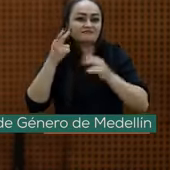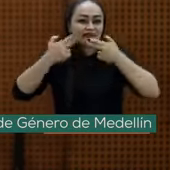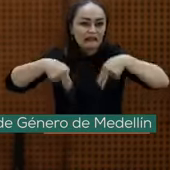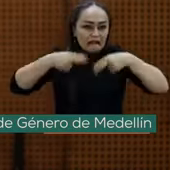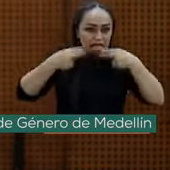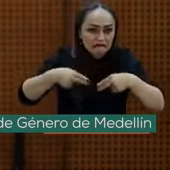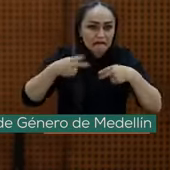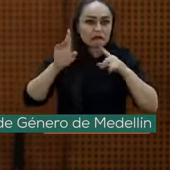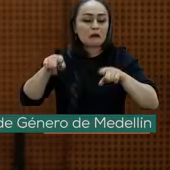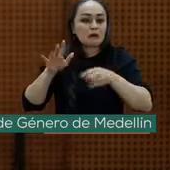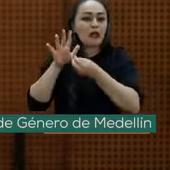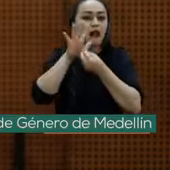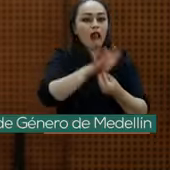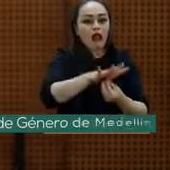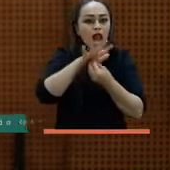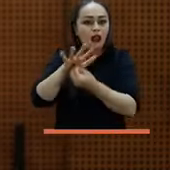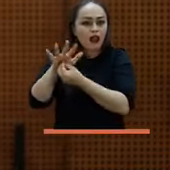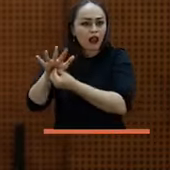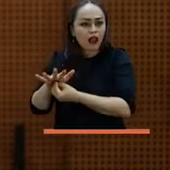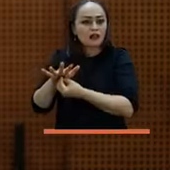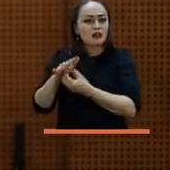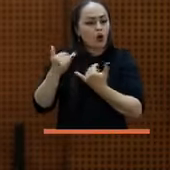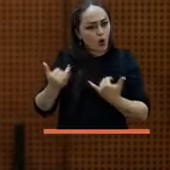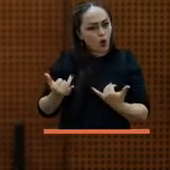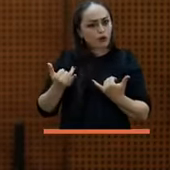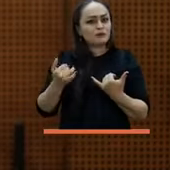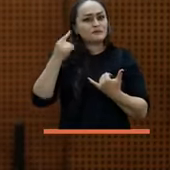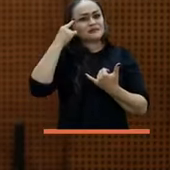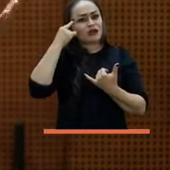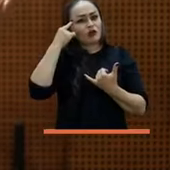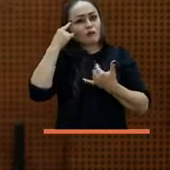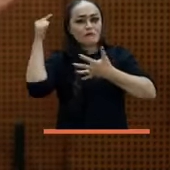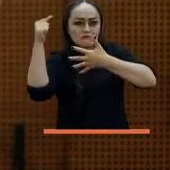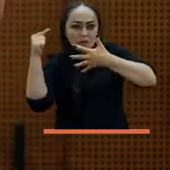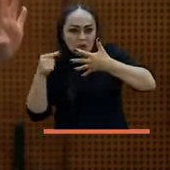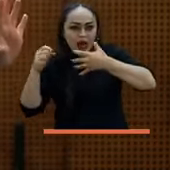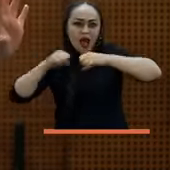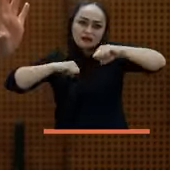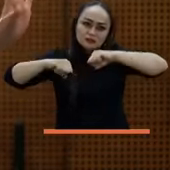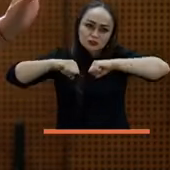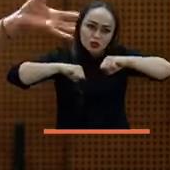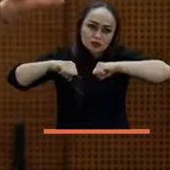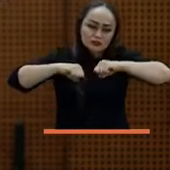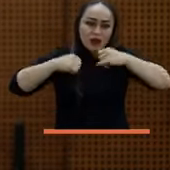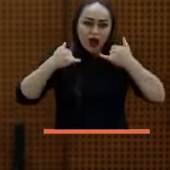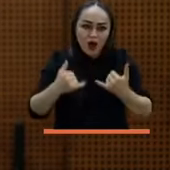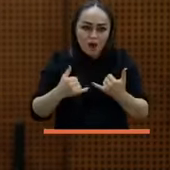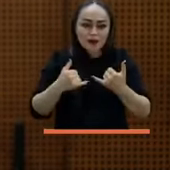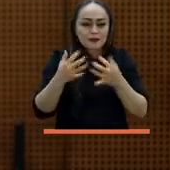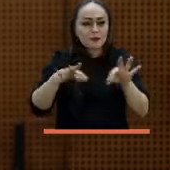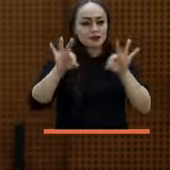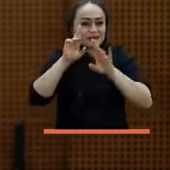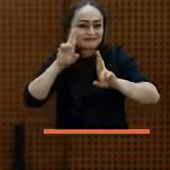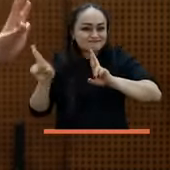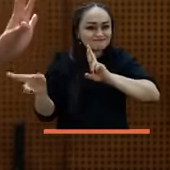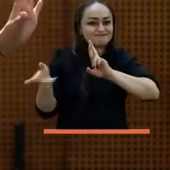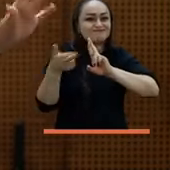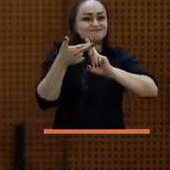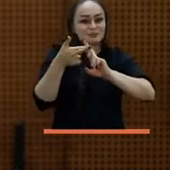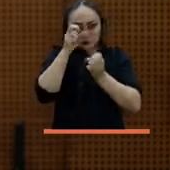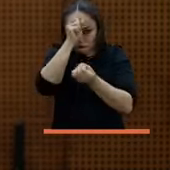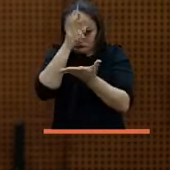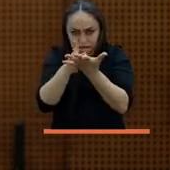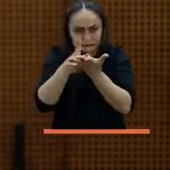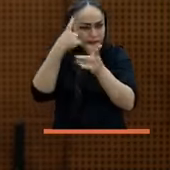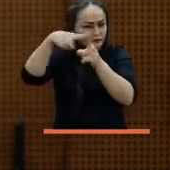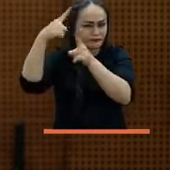y nosotras aprender cómo cada vez nuestras acciones son justamente para reconocer las diversidades en su máximo esplendor